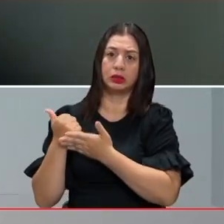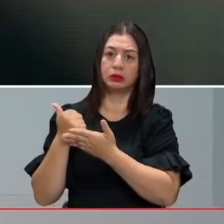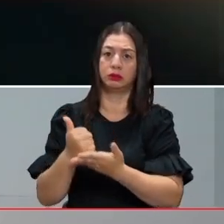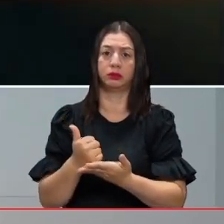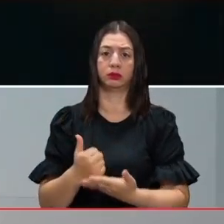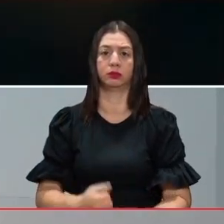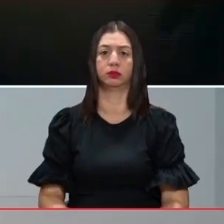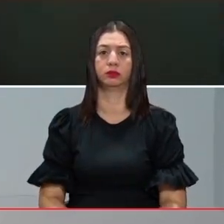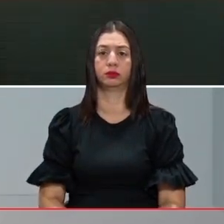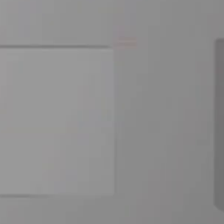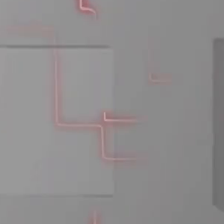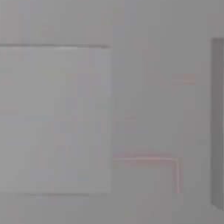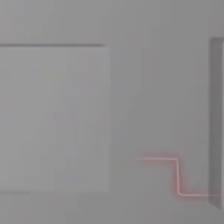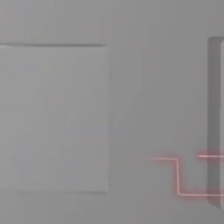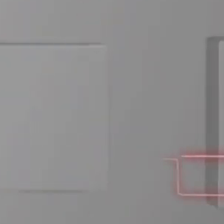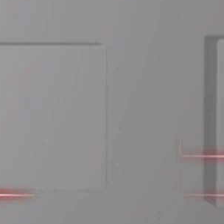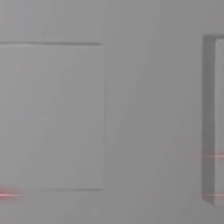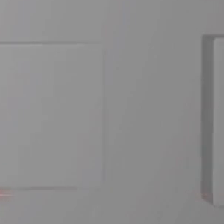lugar.